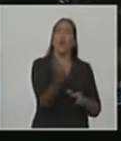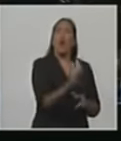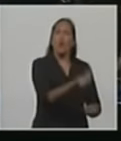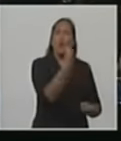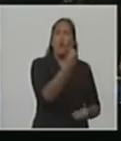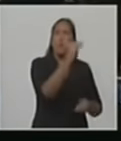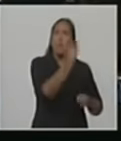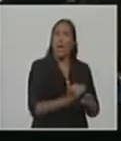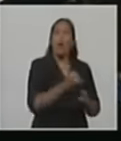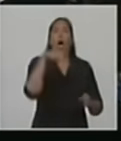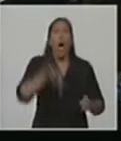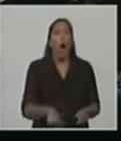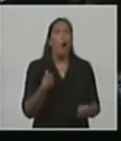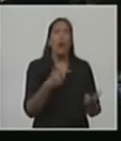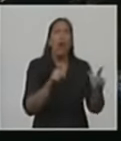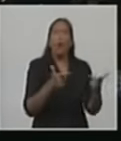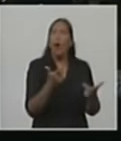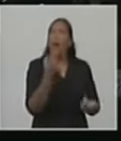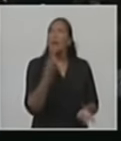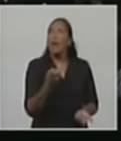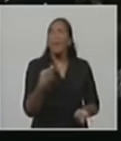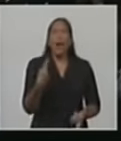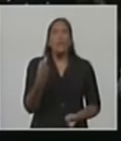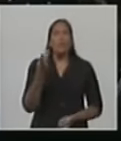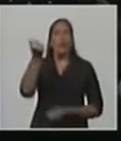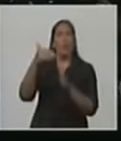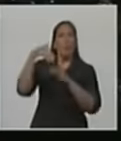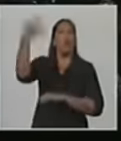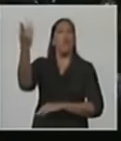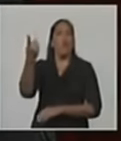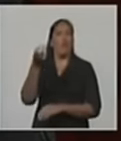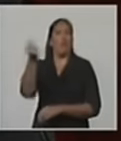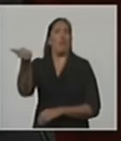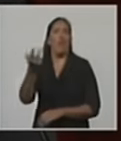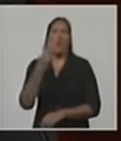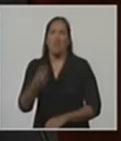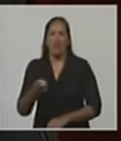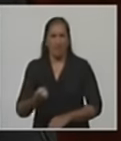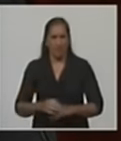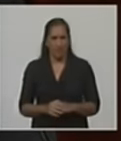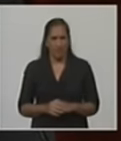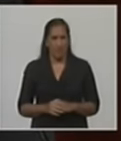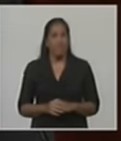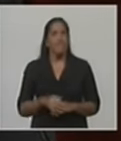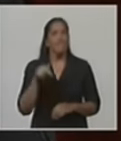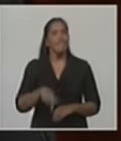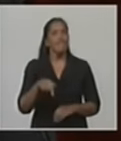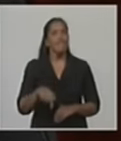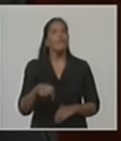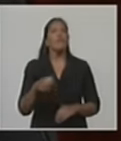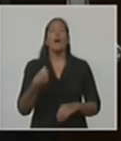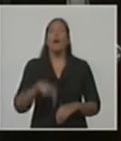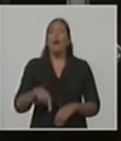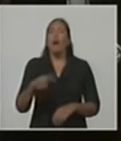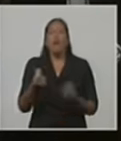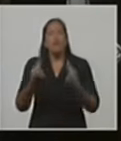importar sus necesidades, parte de sus necesidades. Esto pone una enorme presión sobre nuestros recursos fiscales